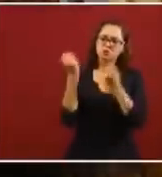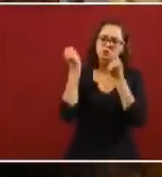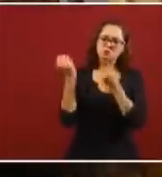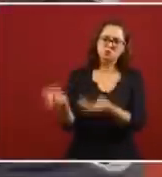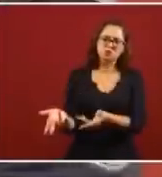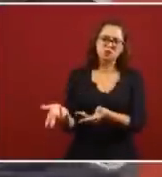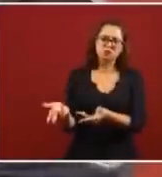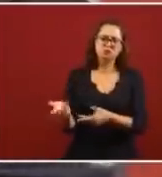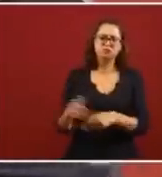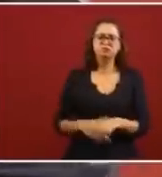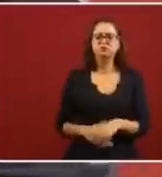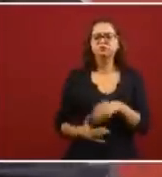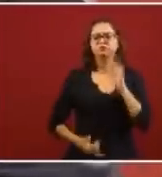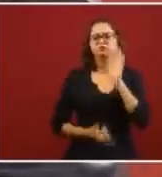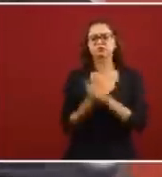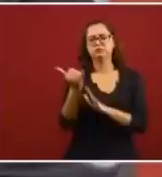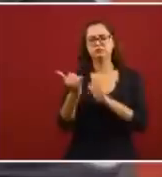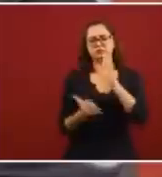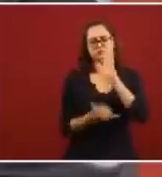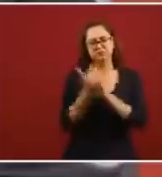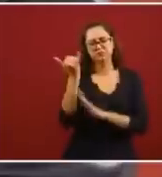con la construcción de obras